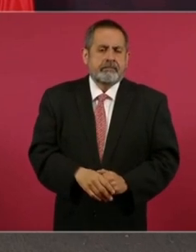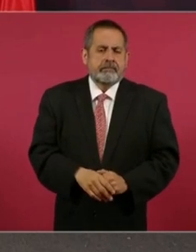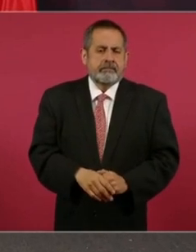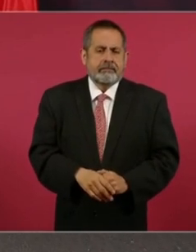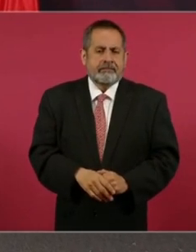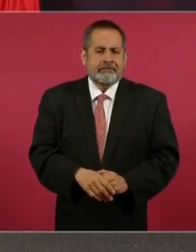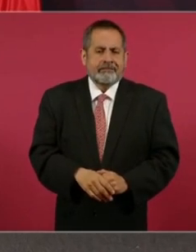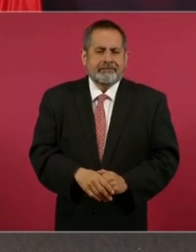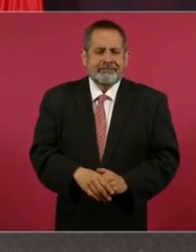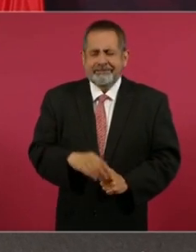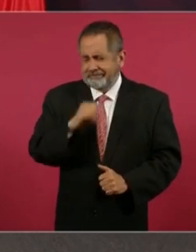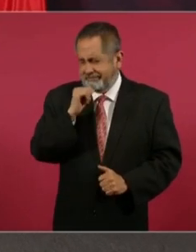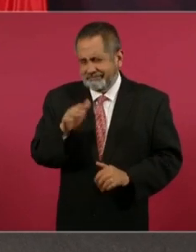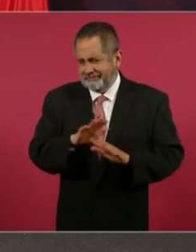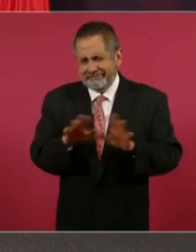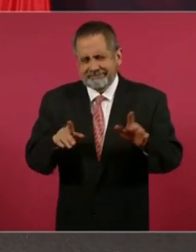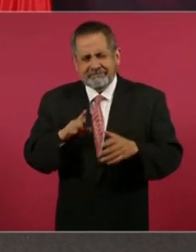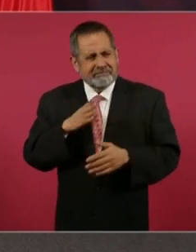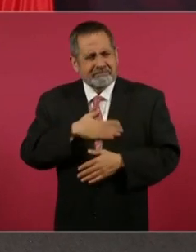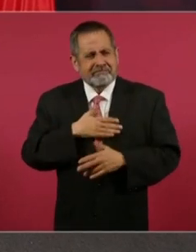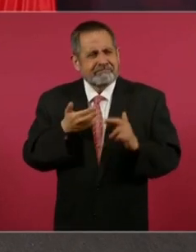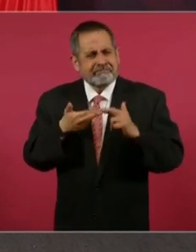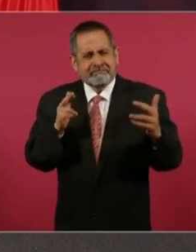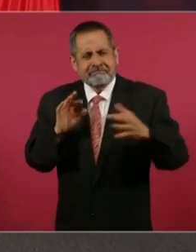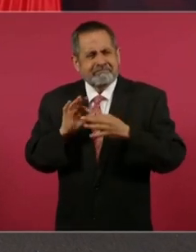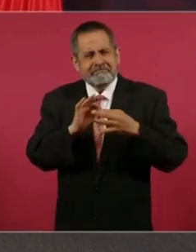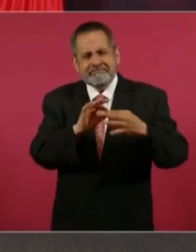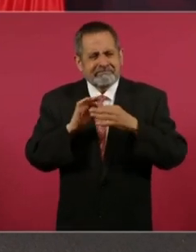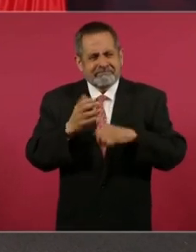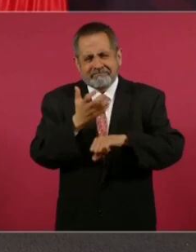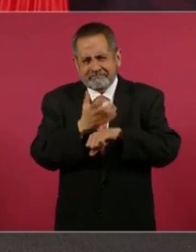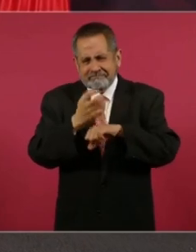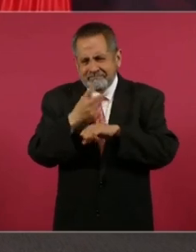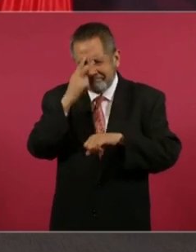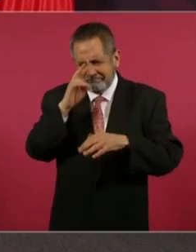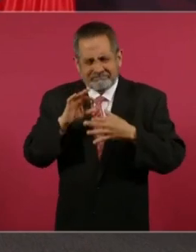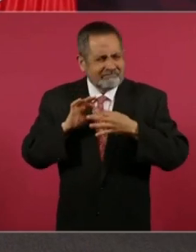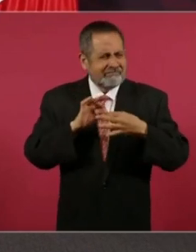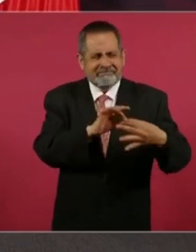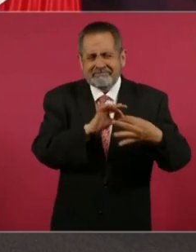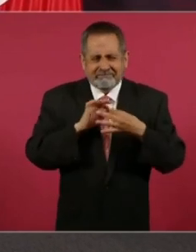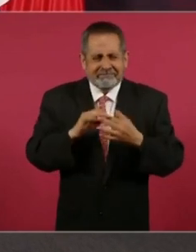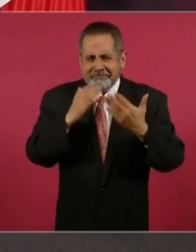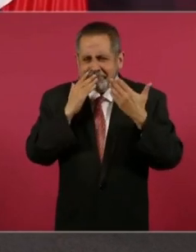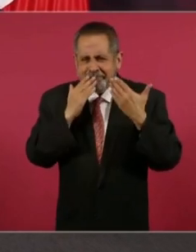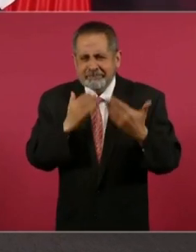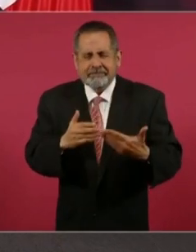No hay nada, son muy buenas las relaciones que tenemos, van